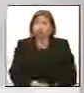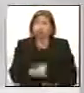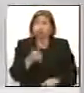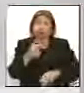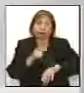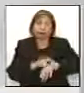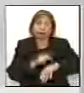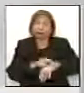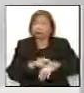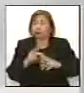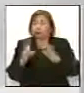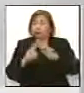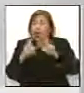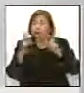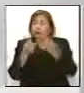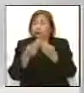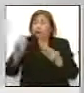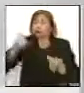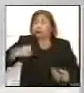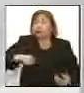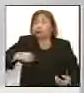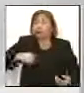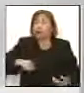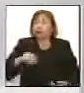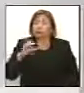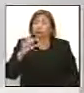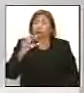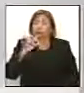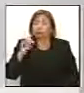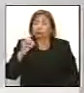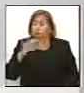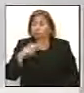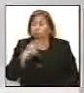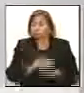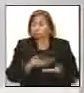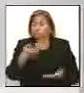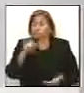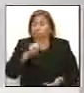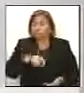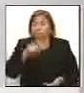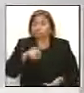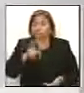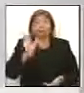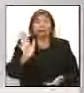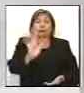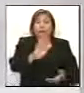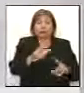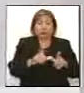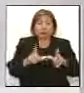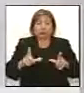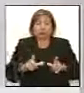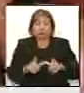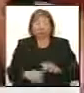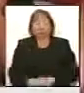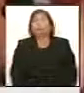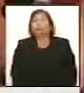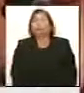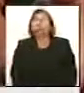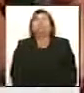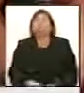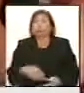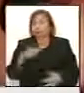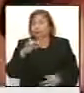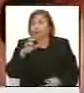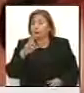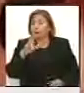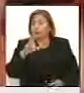momento, se reunió con el alcalde José Godó, quien le informó de las necesidades de su localidad. En Barranca visitó